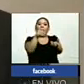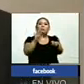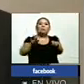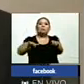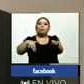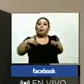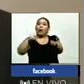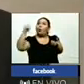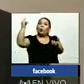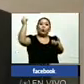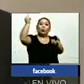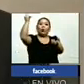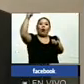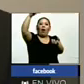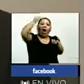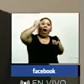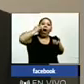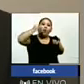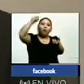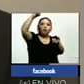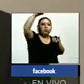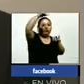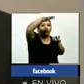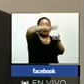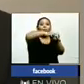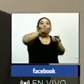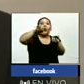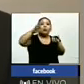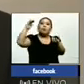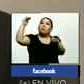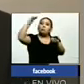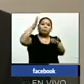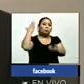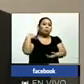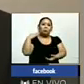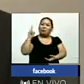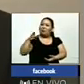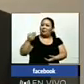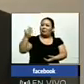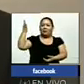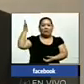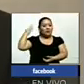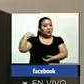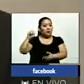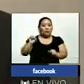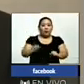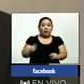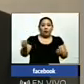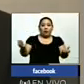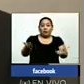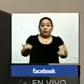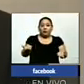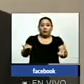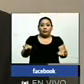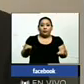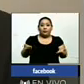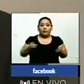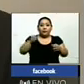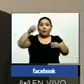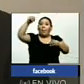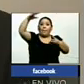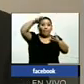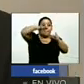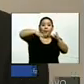aéreas, con el uso de las aeronaves tradicionales, pues no podemos cubrir pequeñas